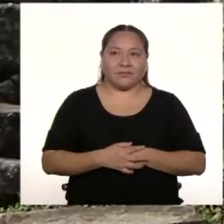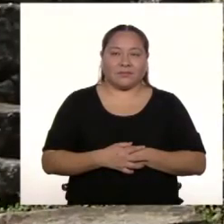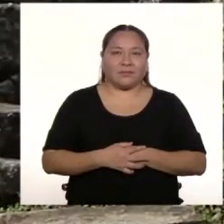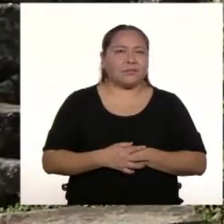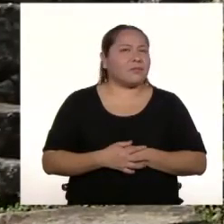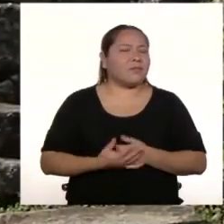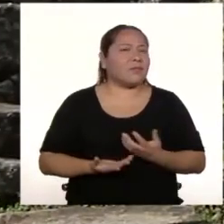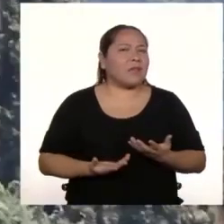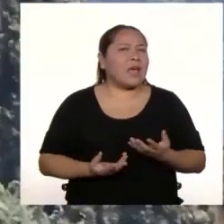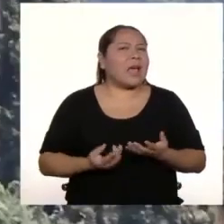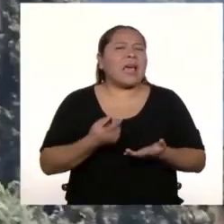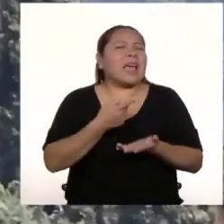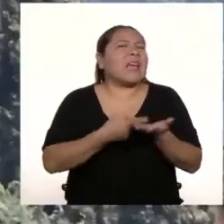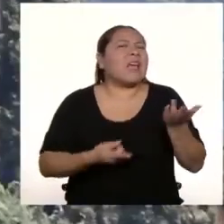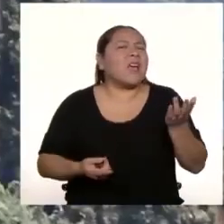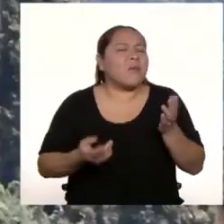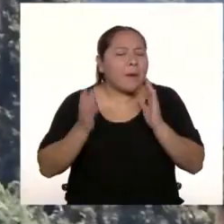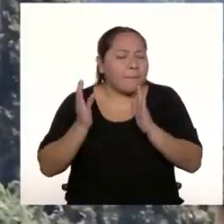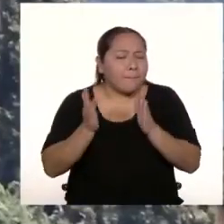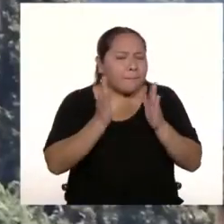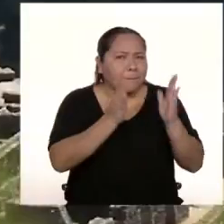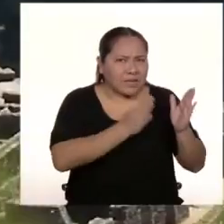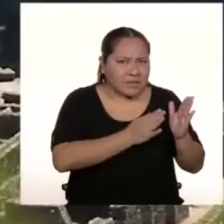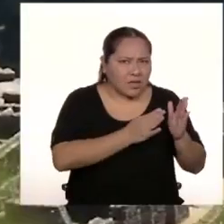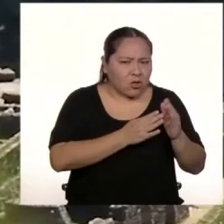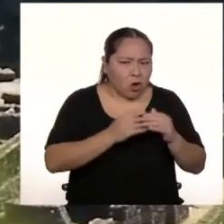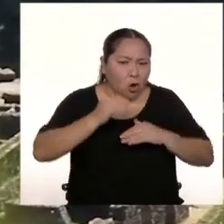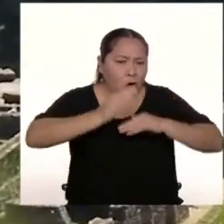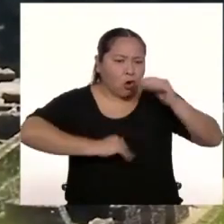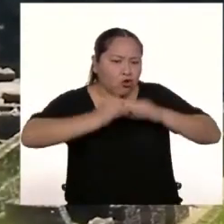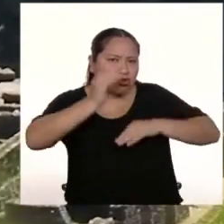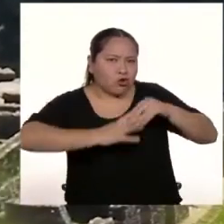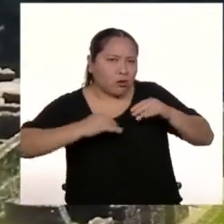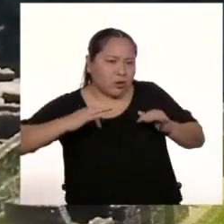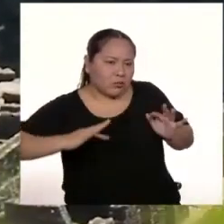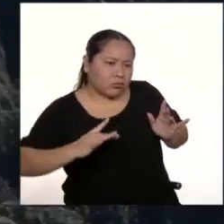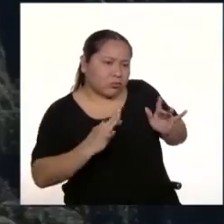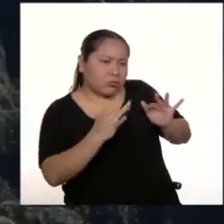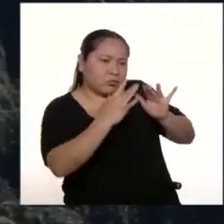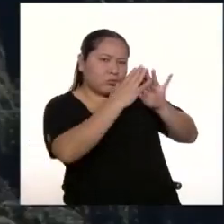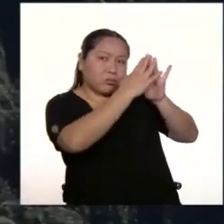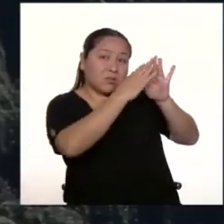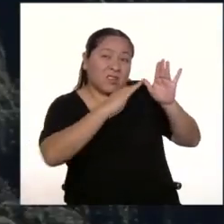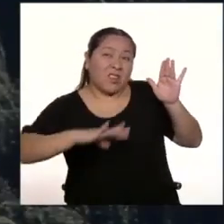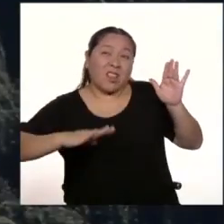¿Qué habían planificado construir los incas en las faldas de la Montaña Vieja o Machu Picchu?